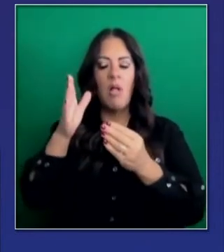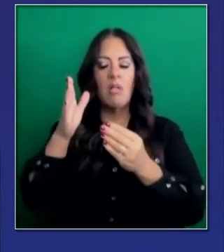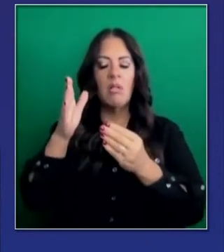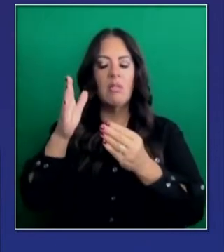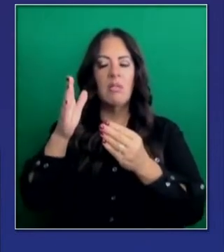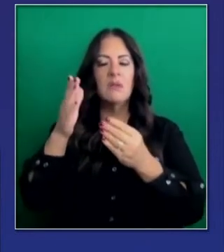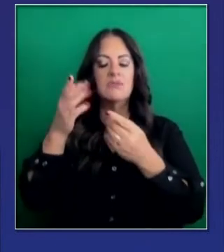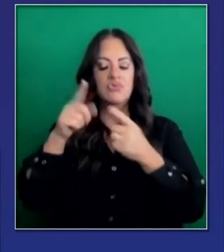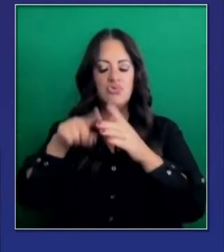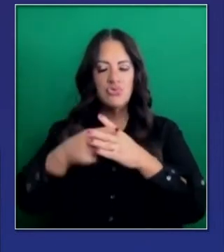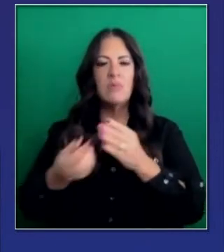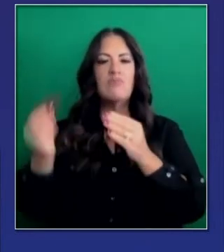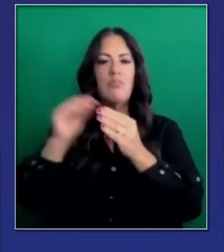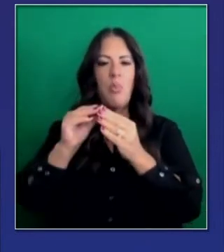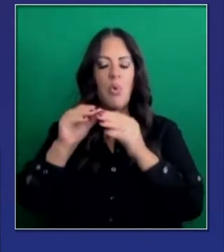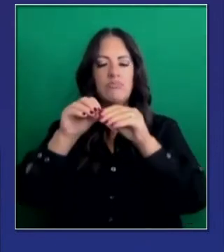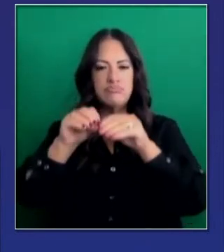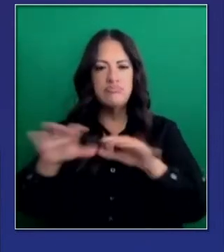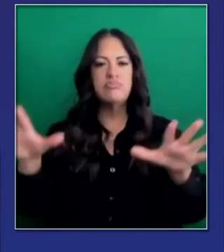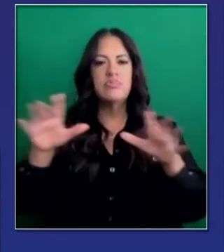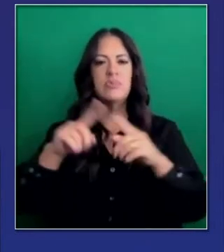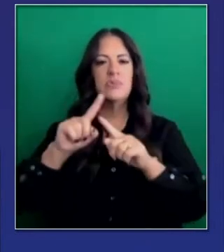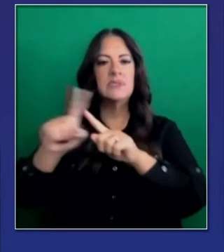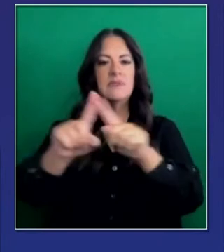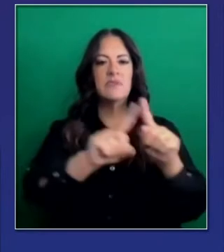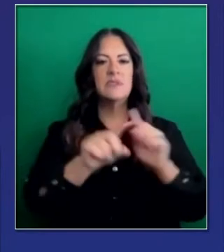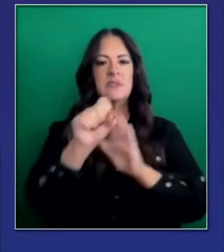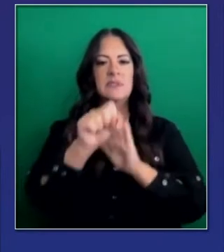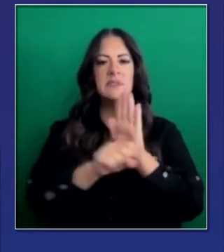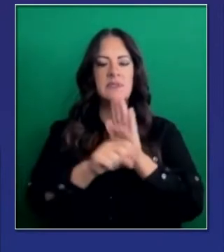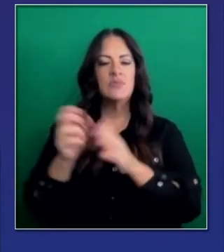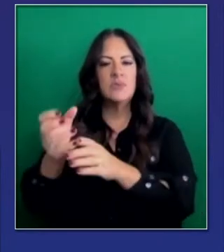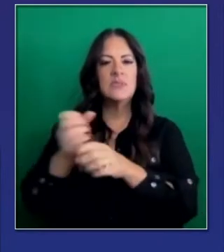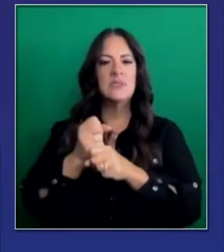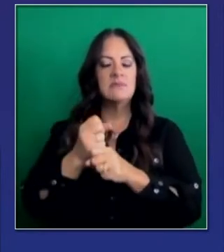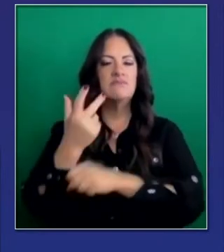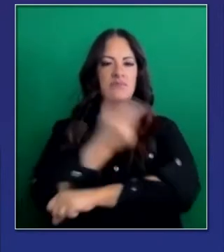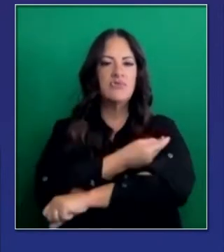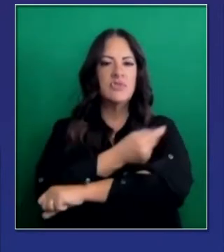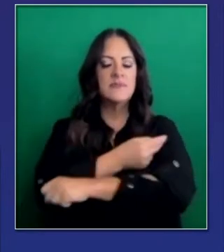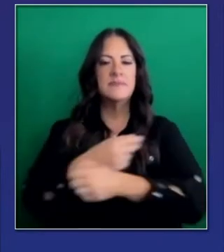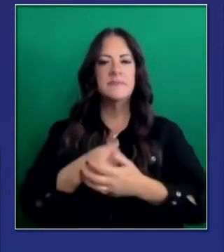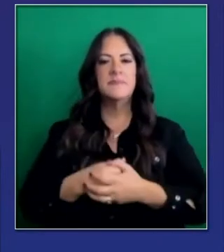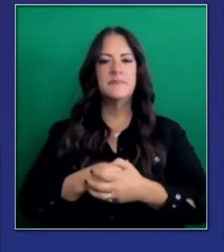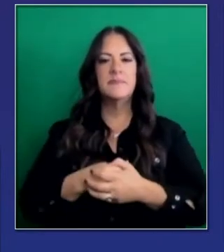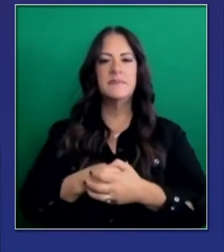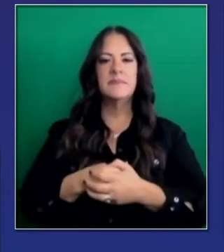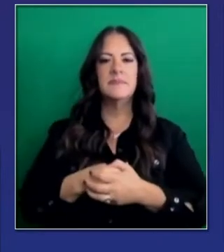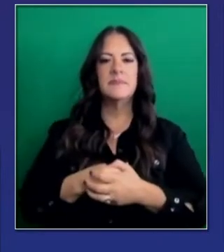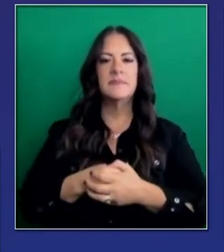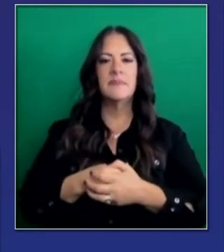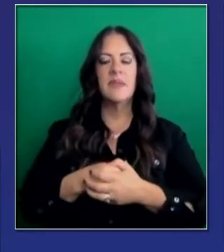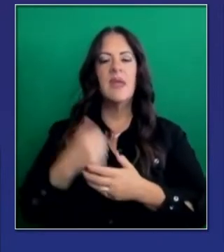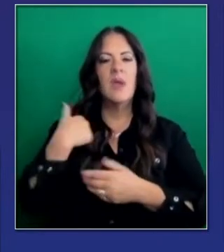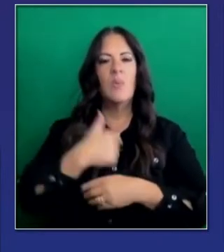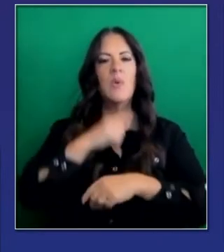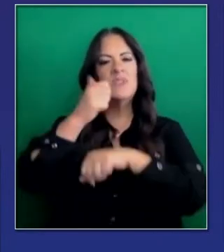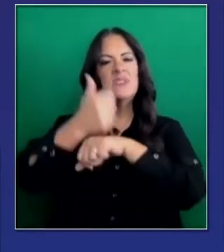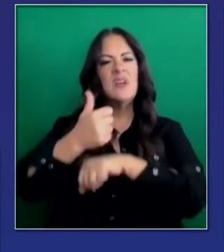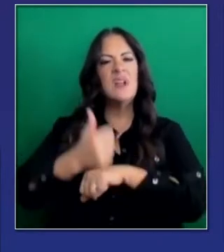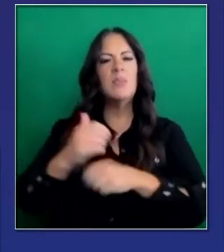liberen las dosis adicionales que están almacenadas y espero cumplir con nuestras